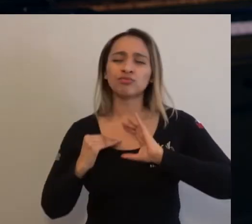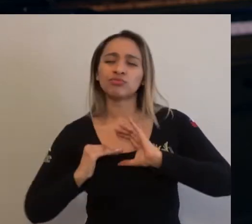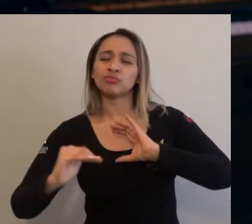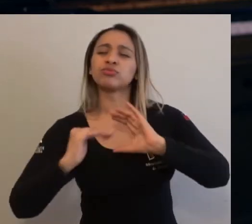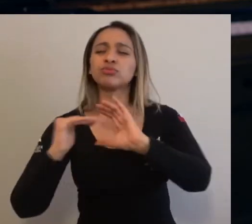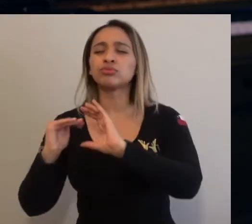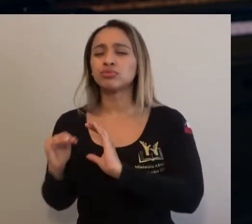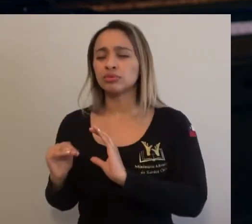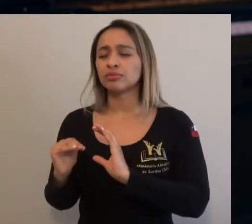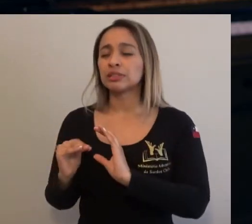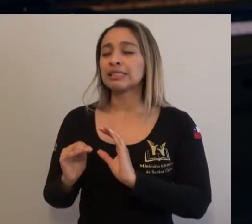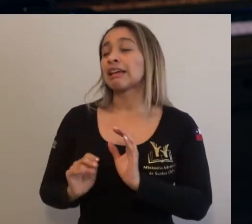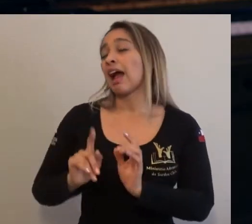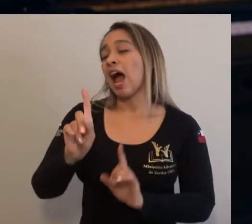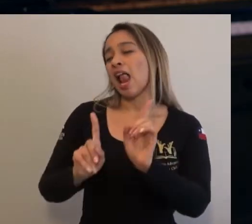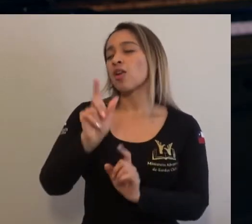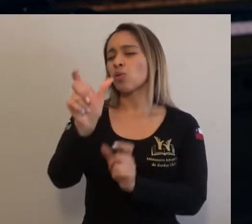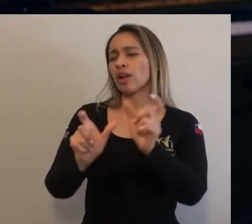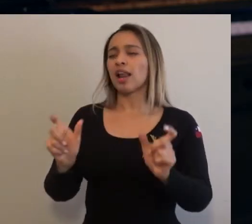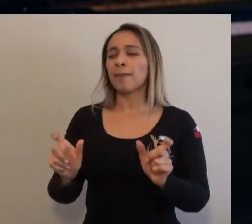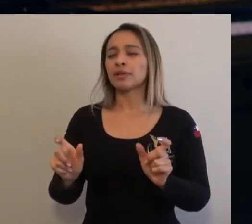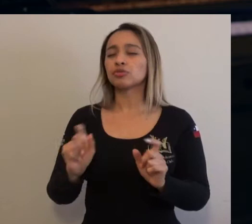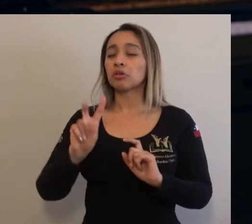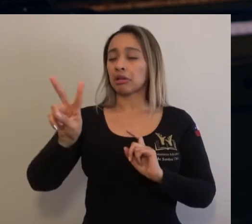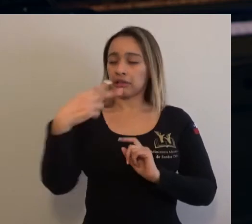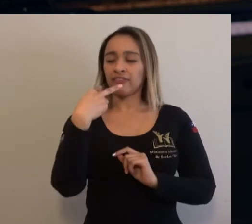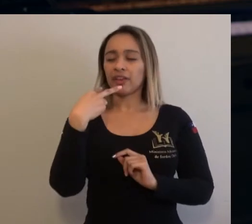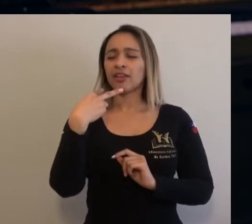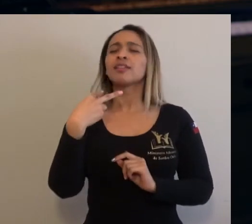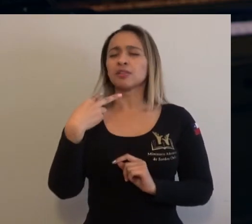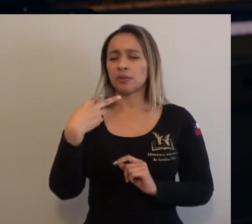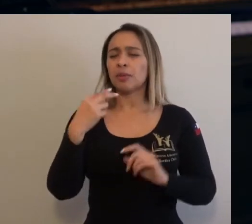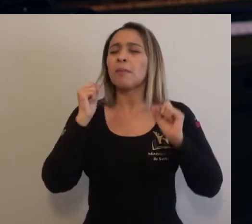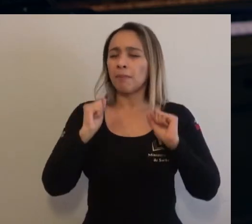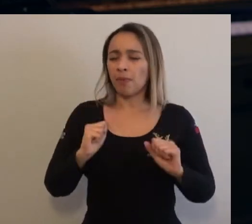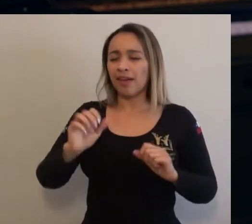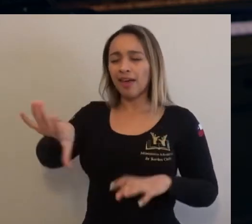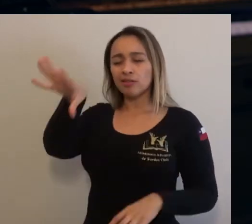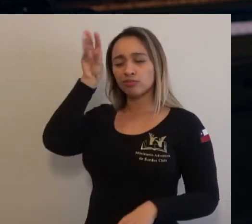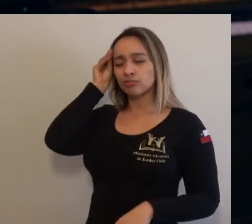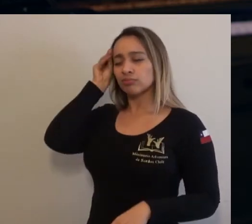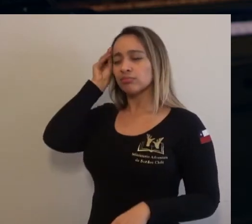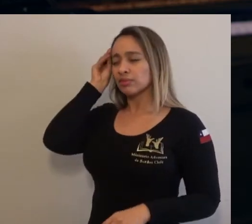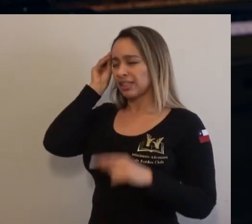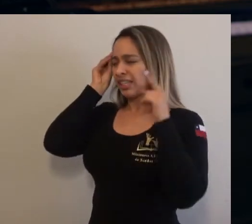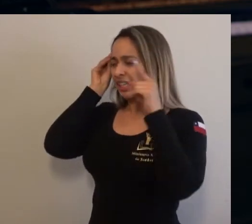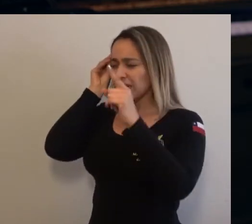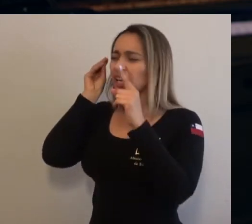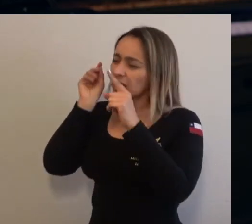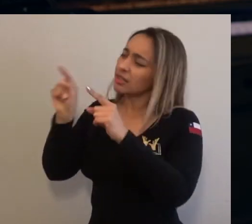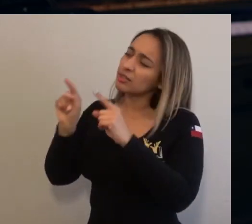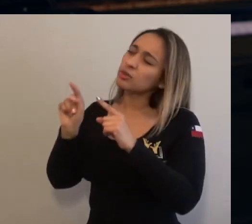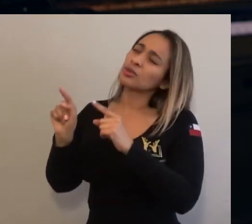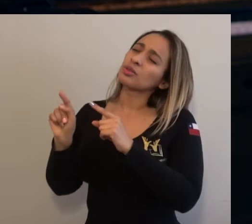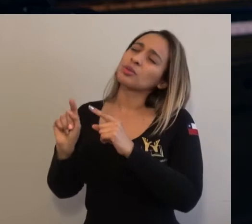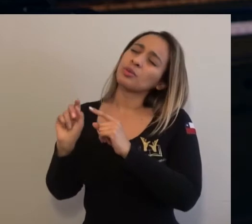quieres dar. Quizás alguna de las personas que está acá necesita escuchar estas palabras, pero queremos pedirte que tú estés allí